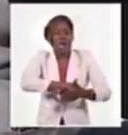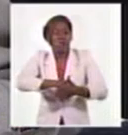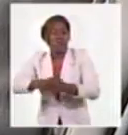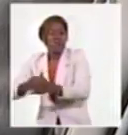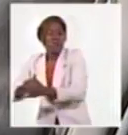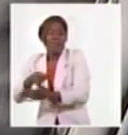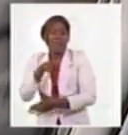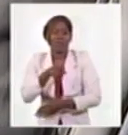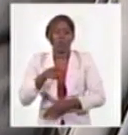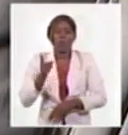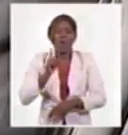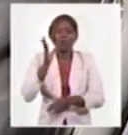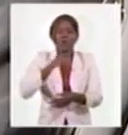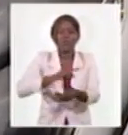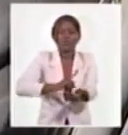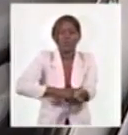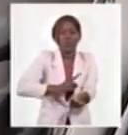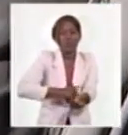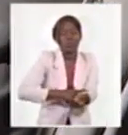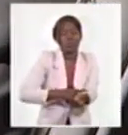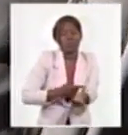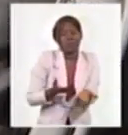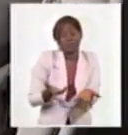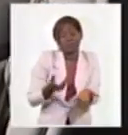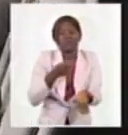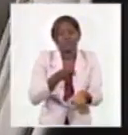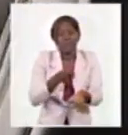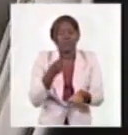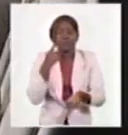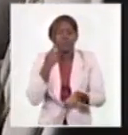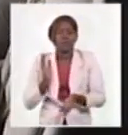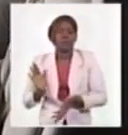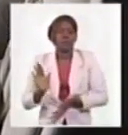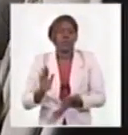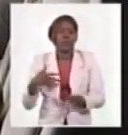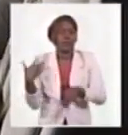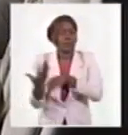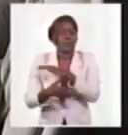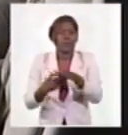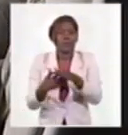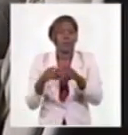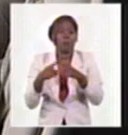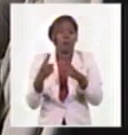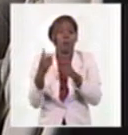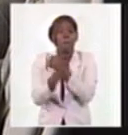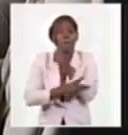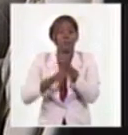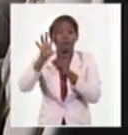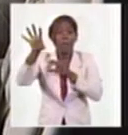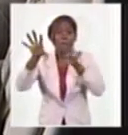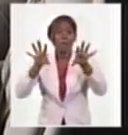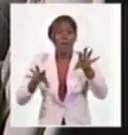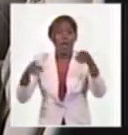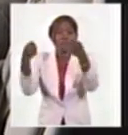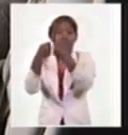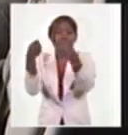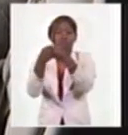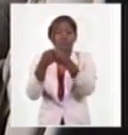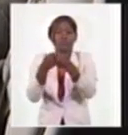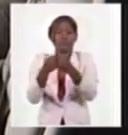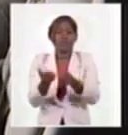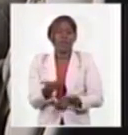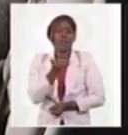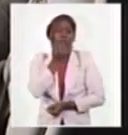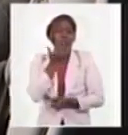vivir. No, y muchas veces por derivados de un conflicto que les es ajeno, porque se ve en la noticia